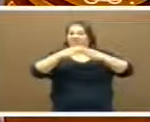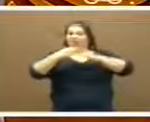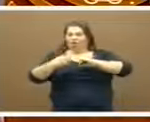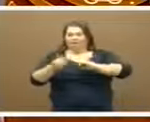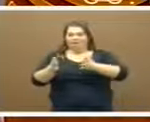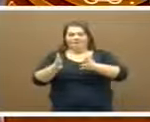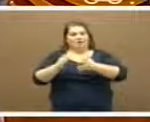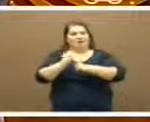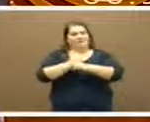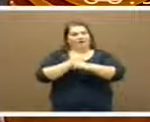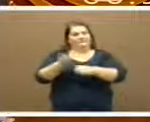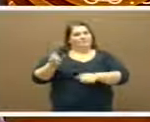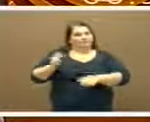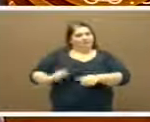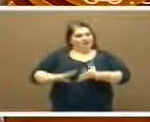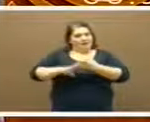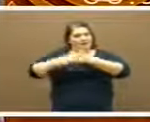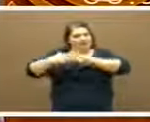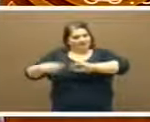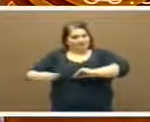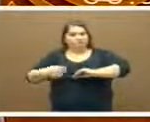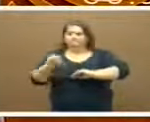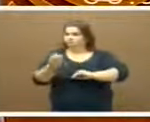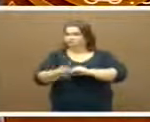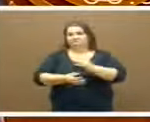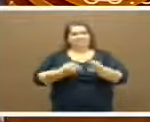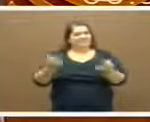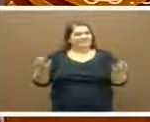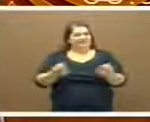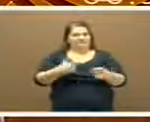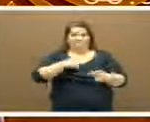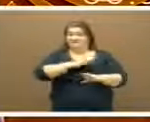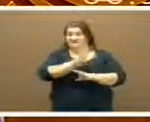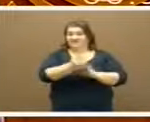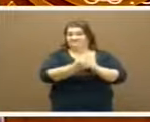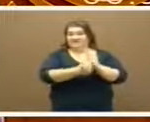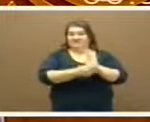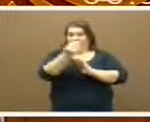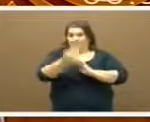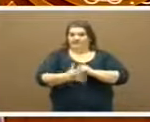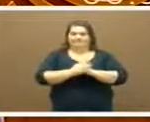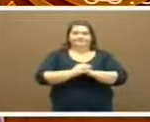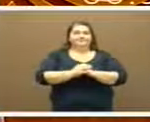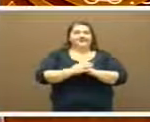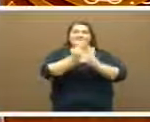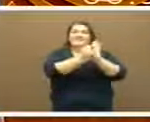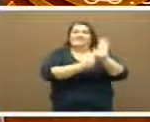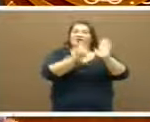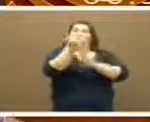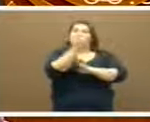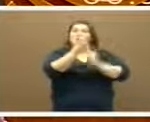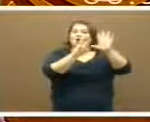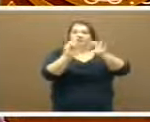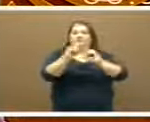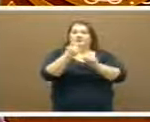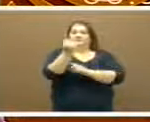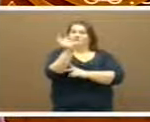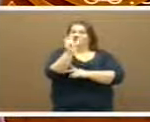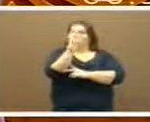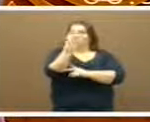tiempos laboral y profesional debe hacerse y esta nos parece una buena medida. La enmienda es la número 80 y son 30.000